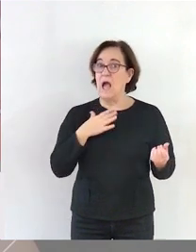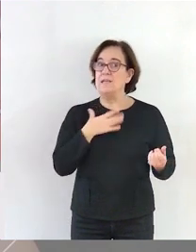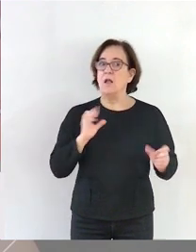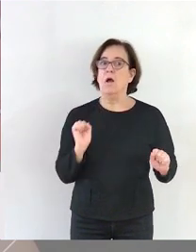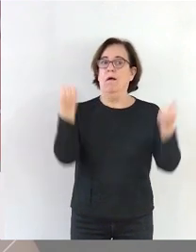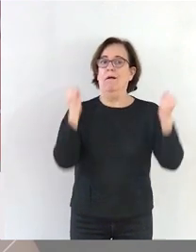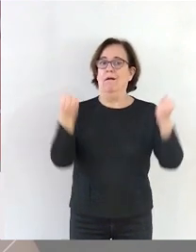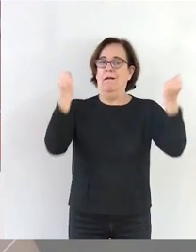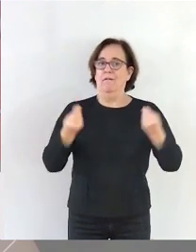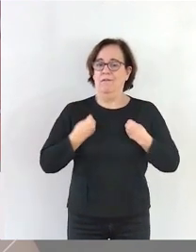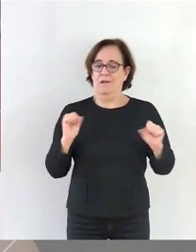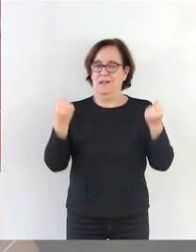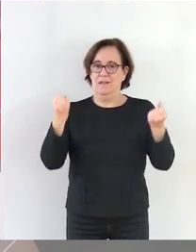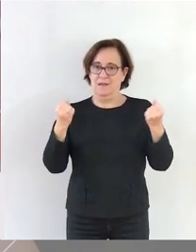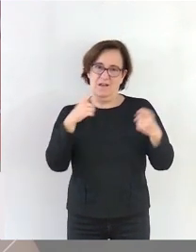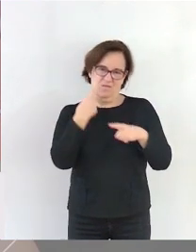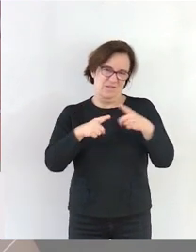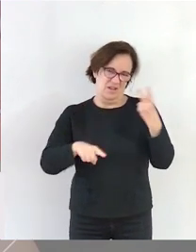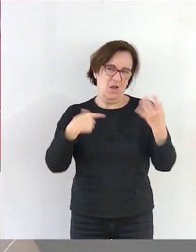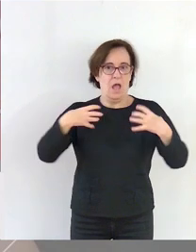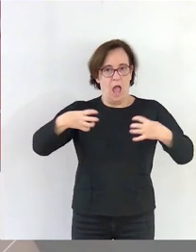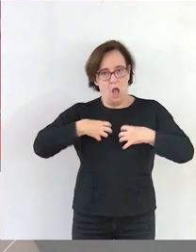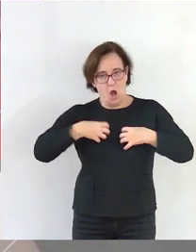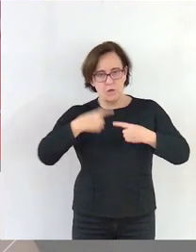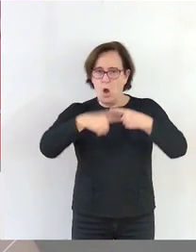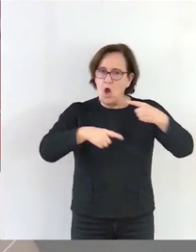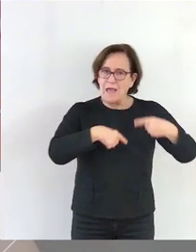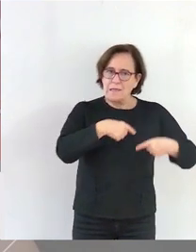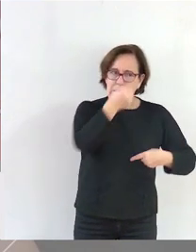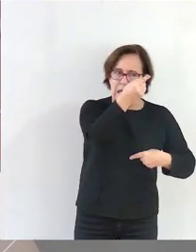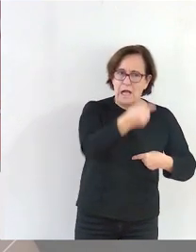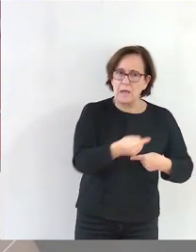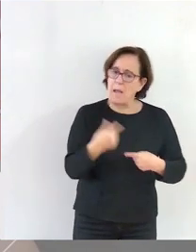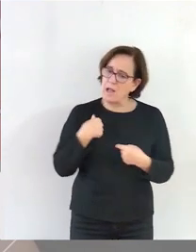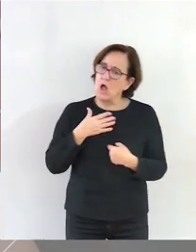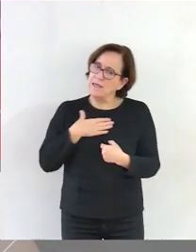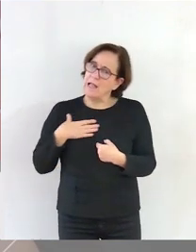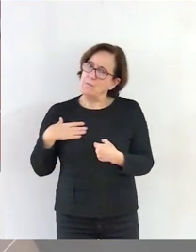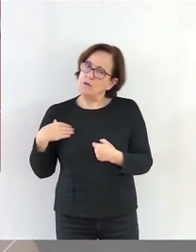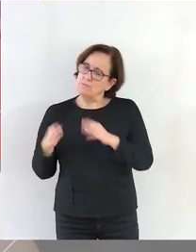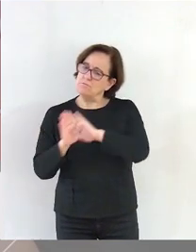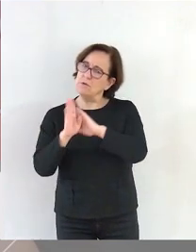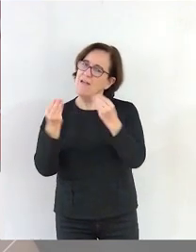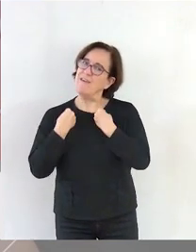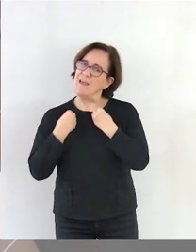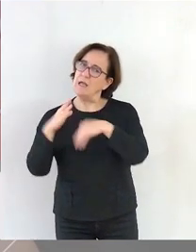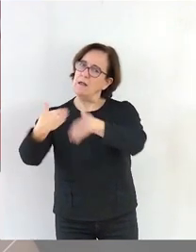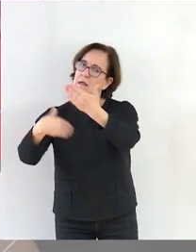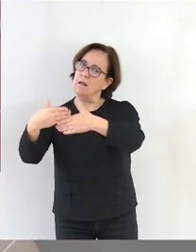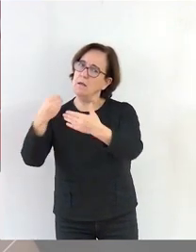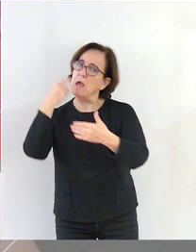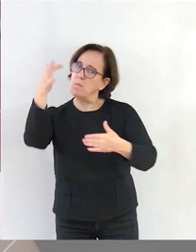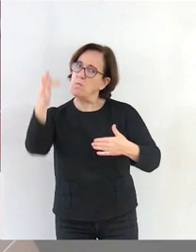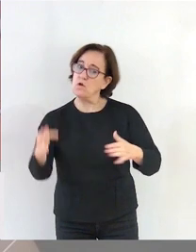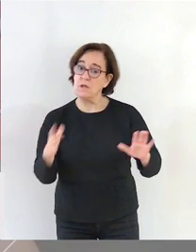supervivencia tenemos otras muy malas eh el egoismo el no sé qué vale pero también tenemos distinto de supervivencia entonces quizás sea por eso que este